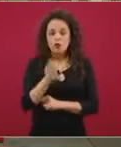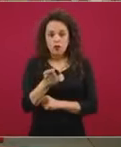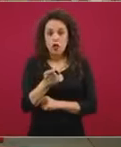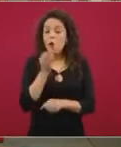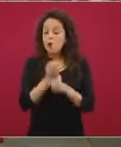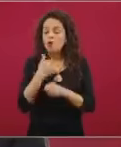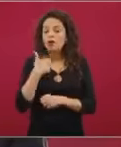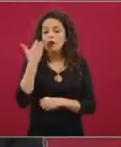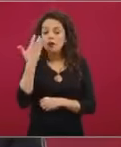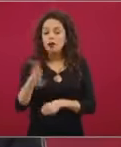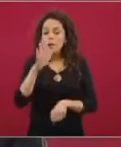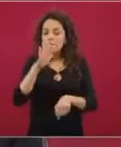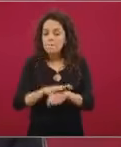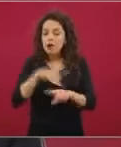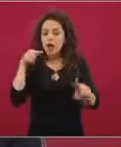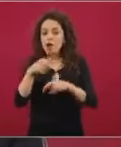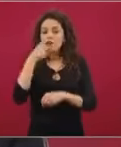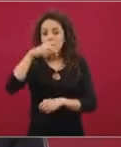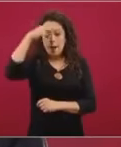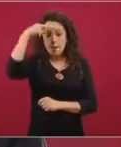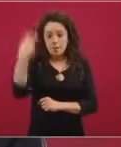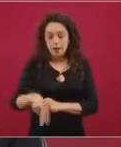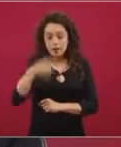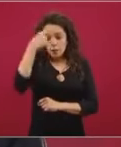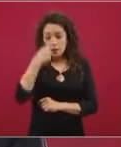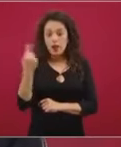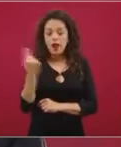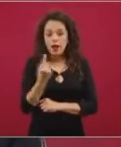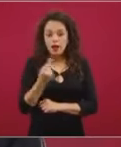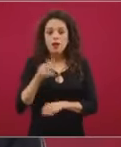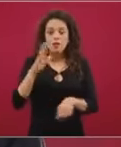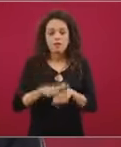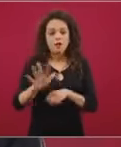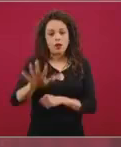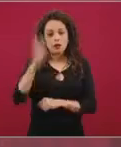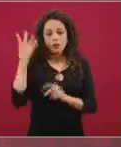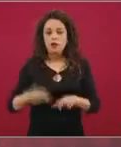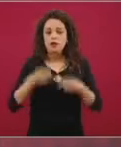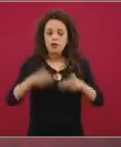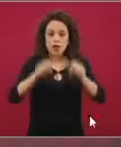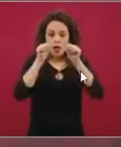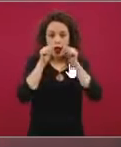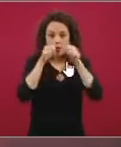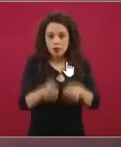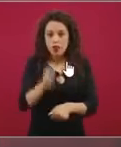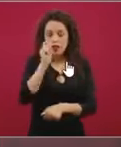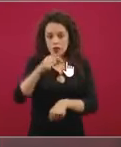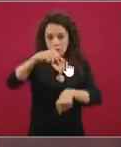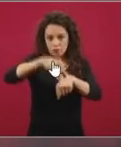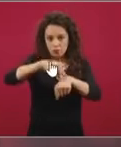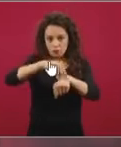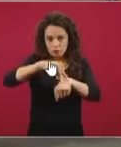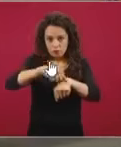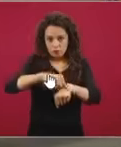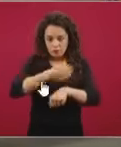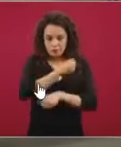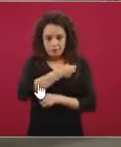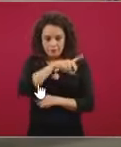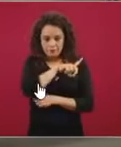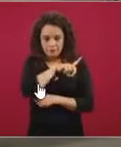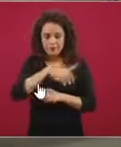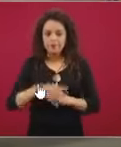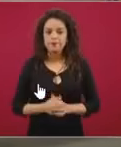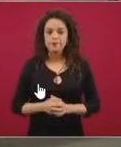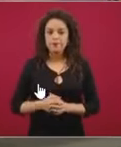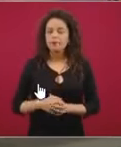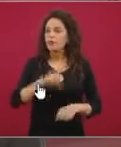mayor prontitud de acceso a los servicios de salud. En la primera fase de la epidemia en varios países